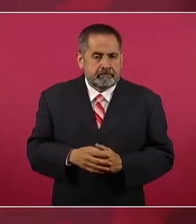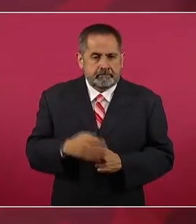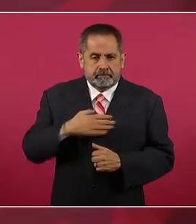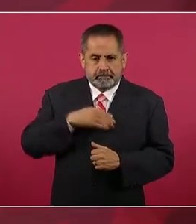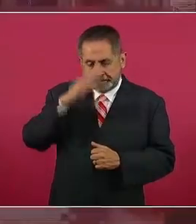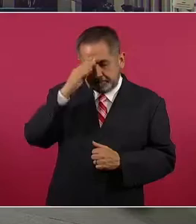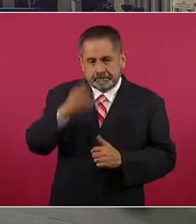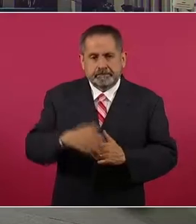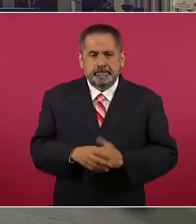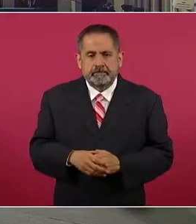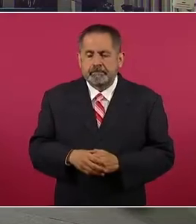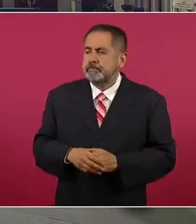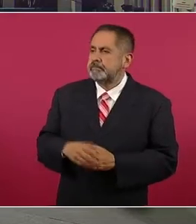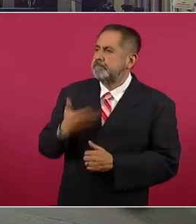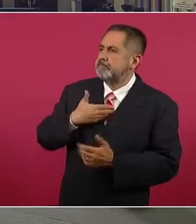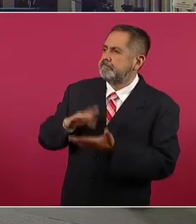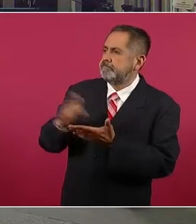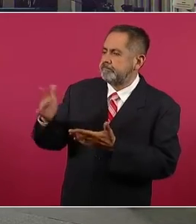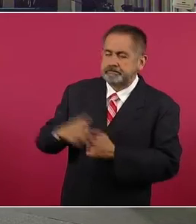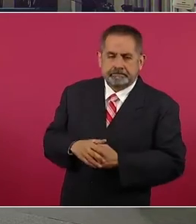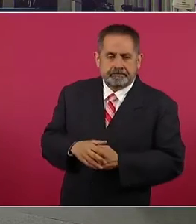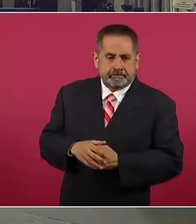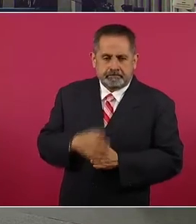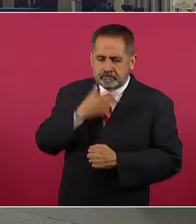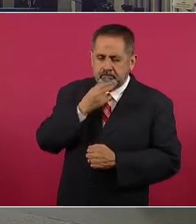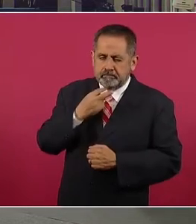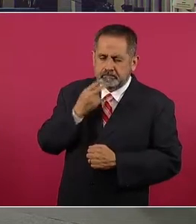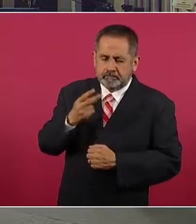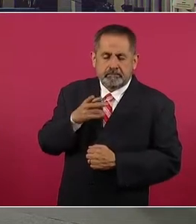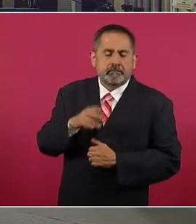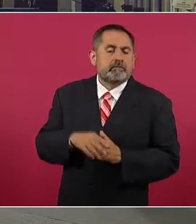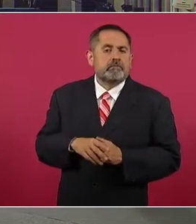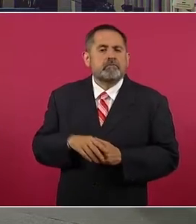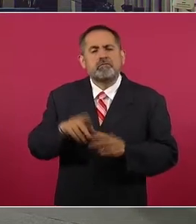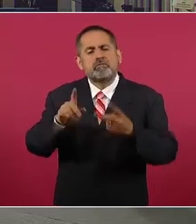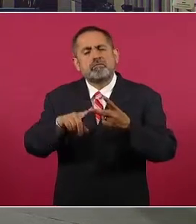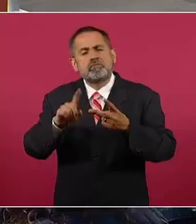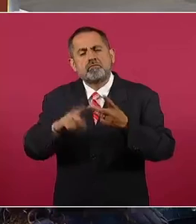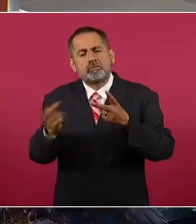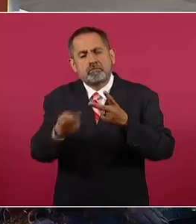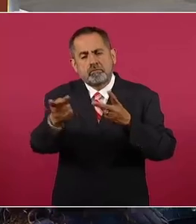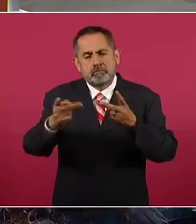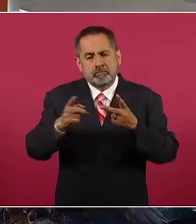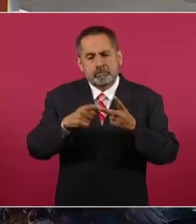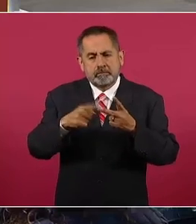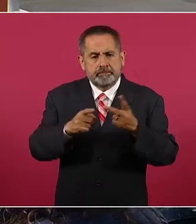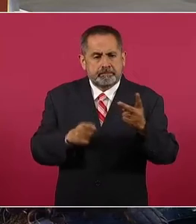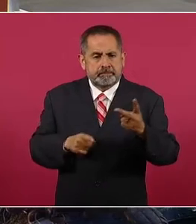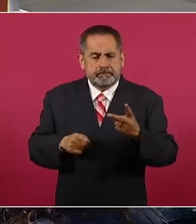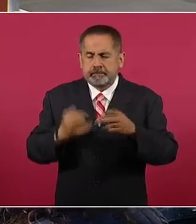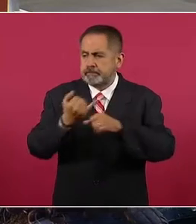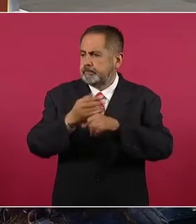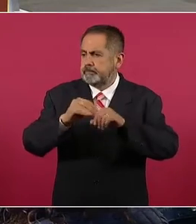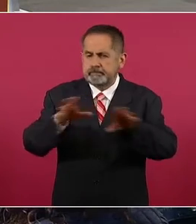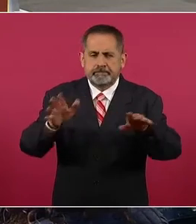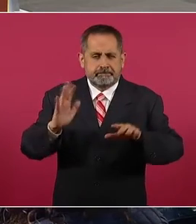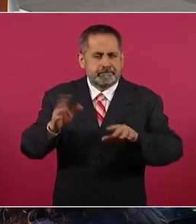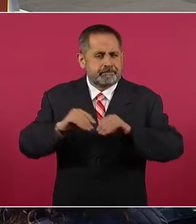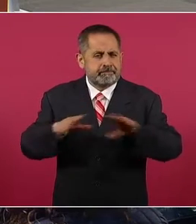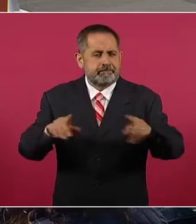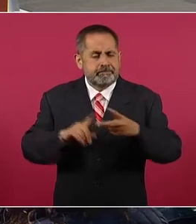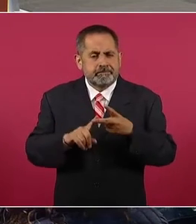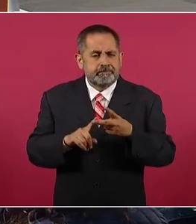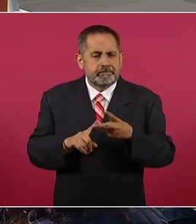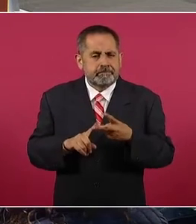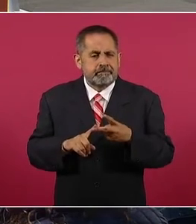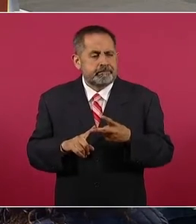consigo. Ok, gracias, presidente. En un segundo tema, quisiera retomar esta información que ya se dio sobre esta